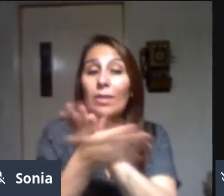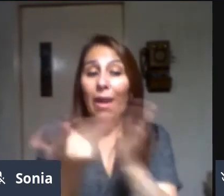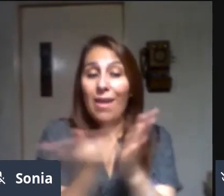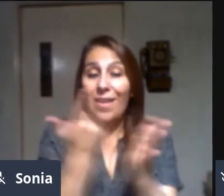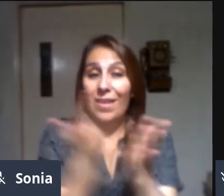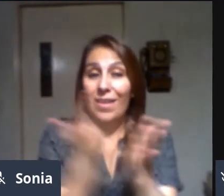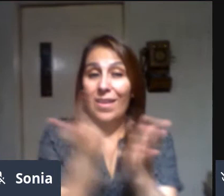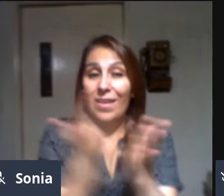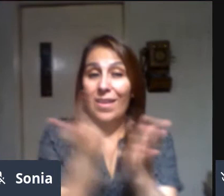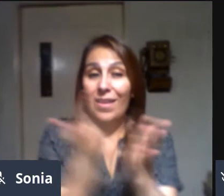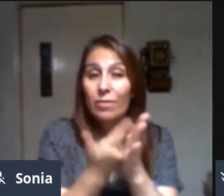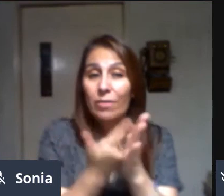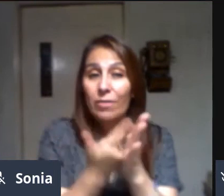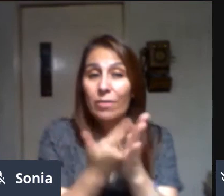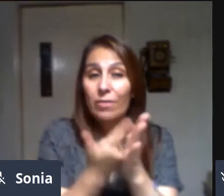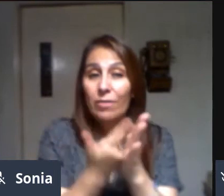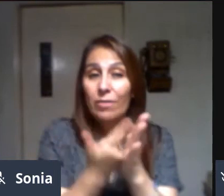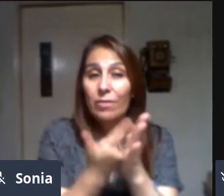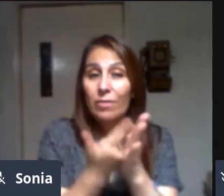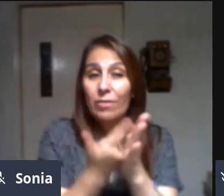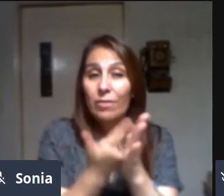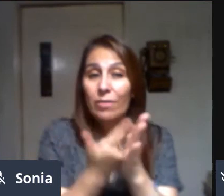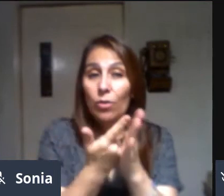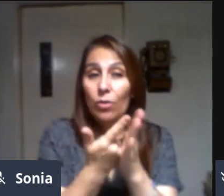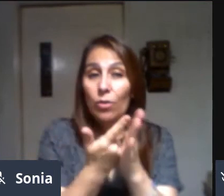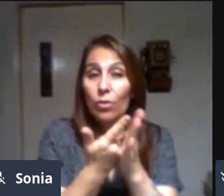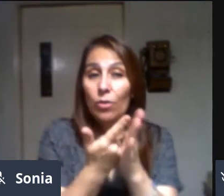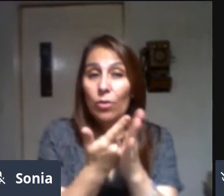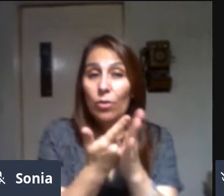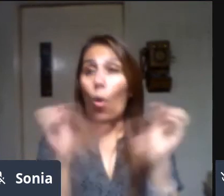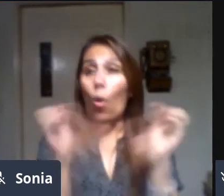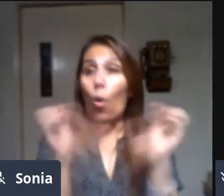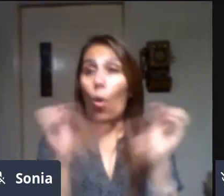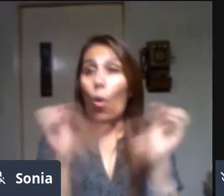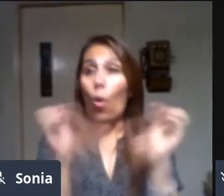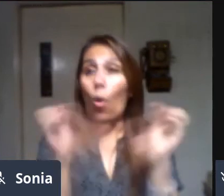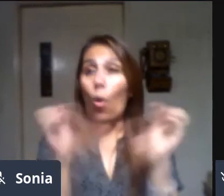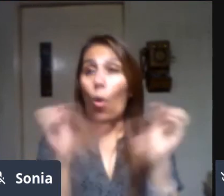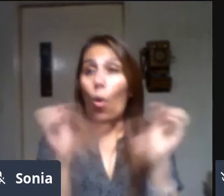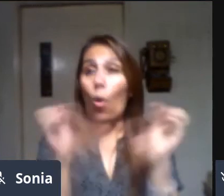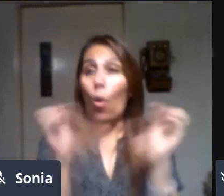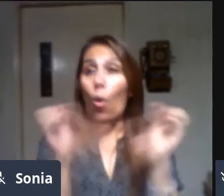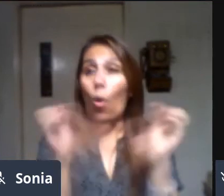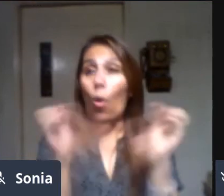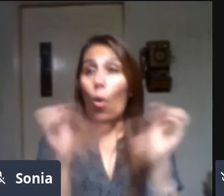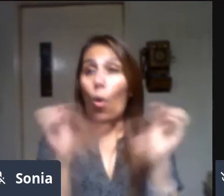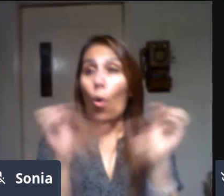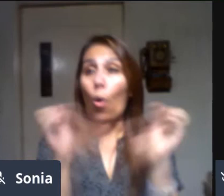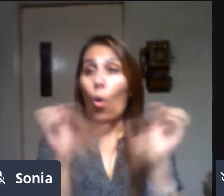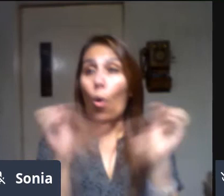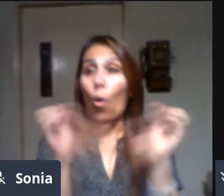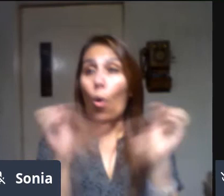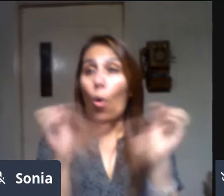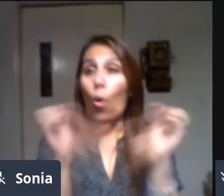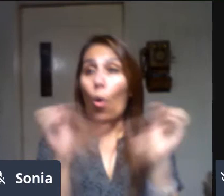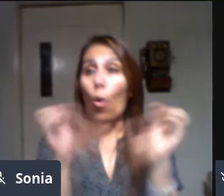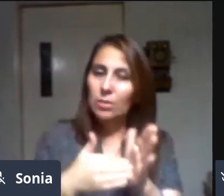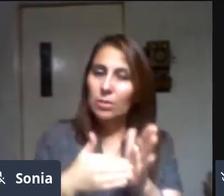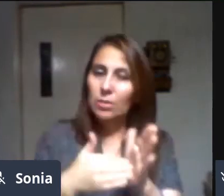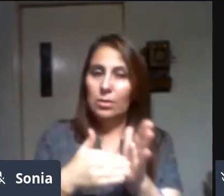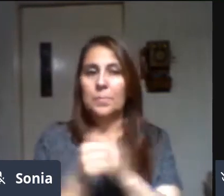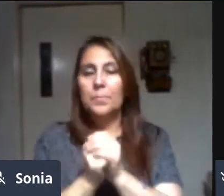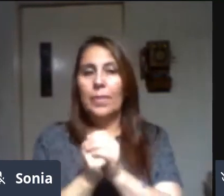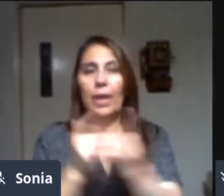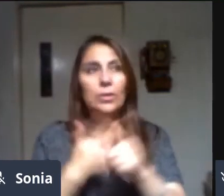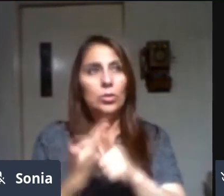yo llamo recontextualización y es nos hace ir a nuestra propia realidad que es lo que